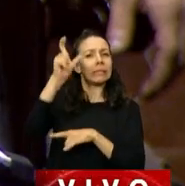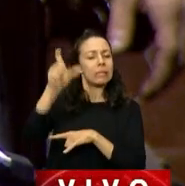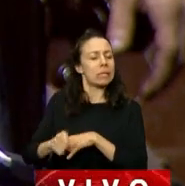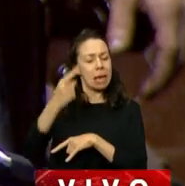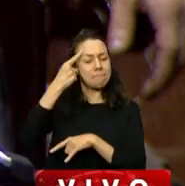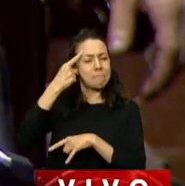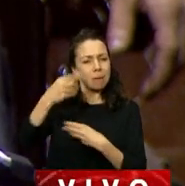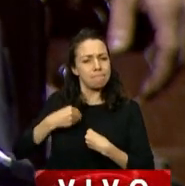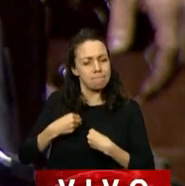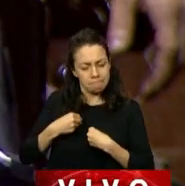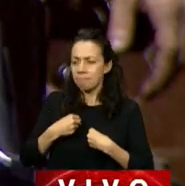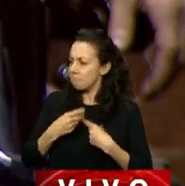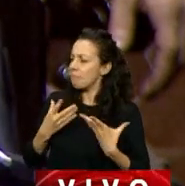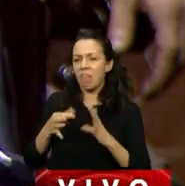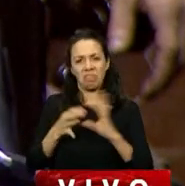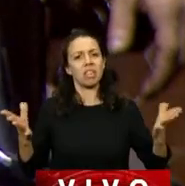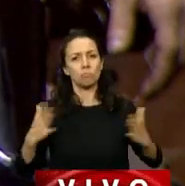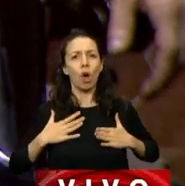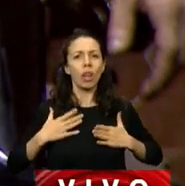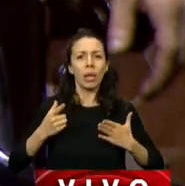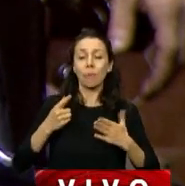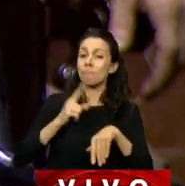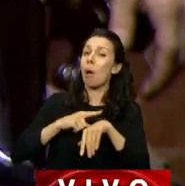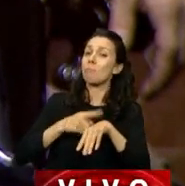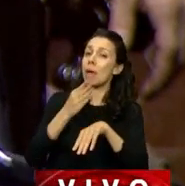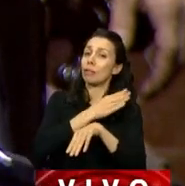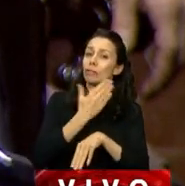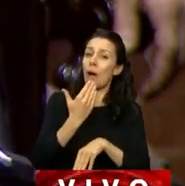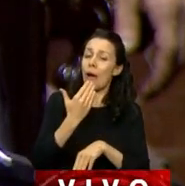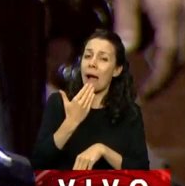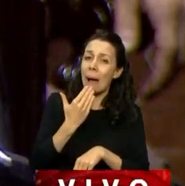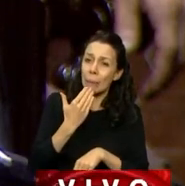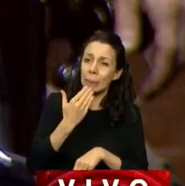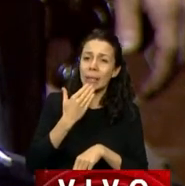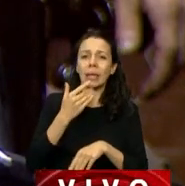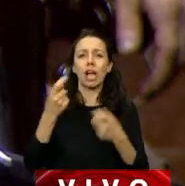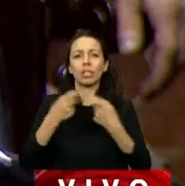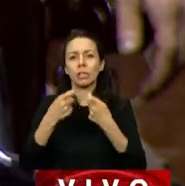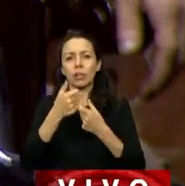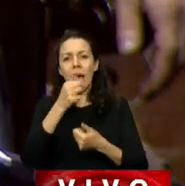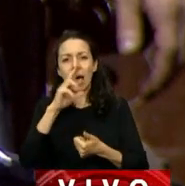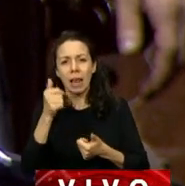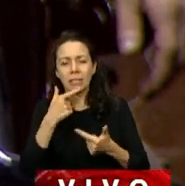dispuesto cuando allá por abril la Asociación Aras, la Red Digital NOA,